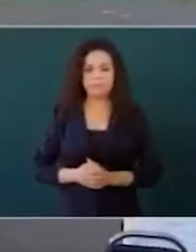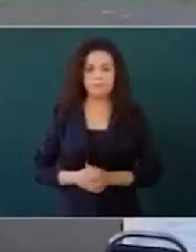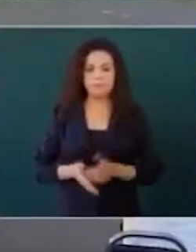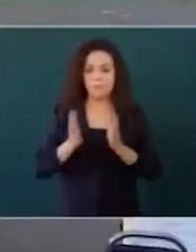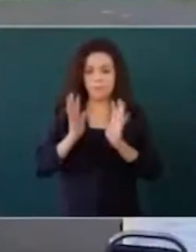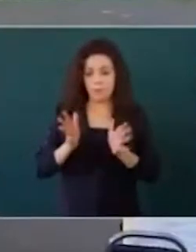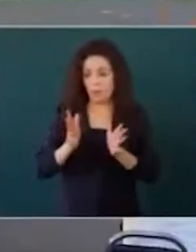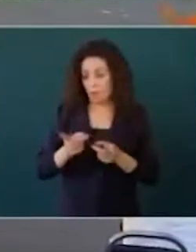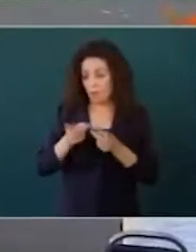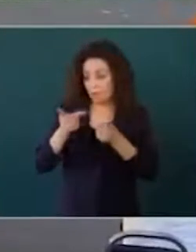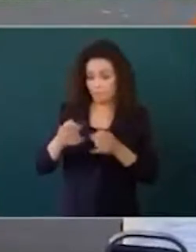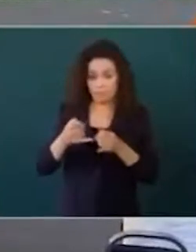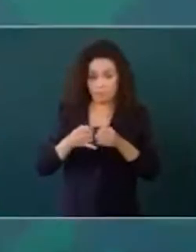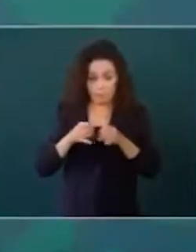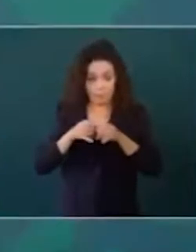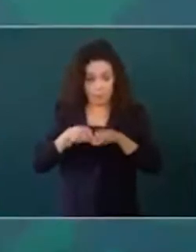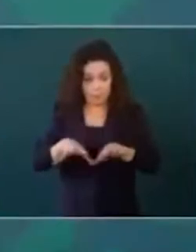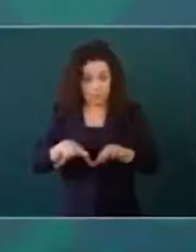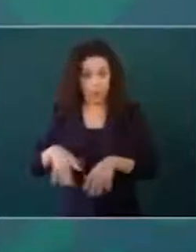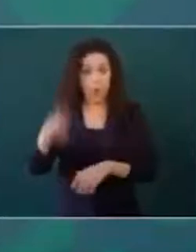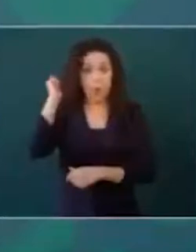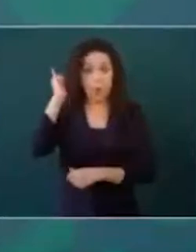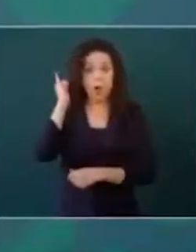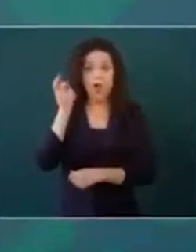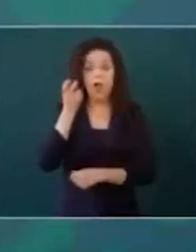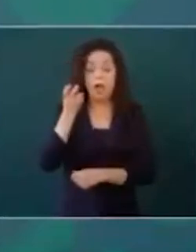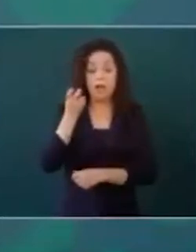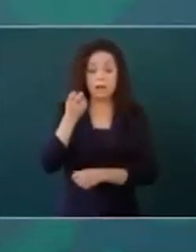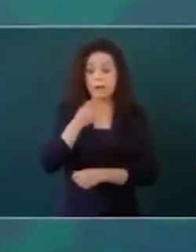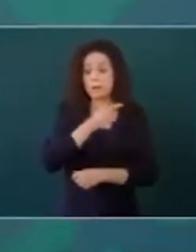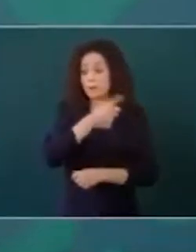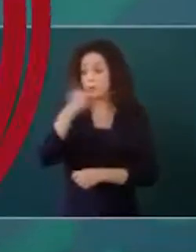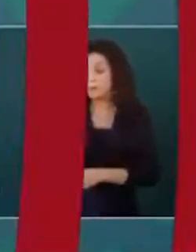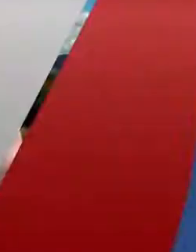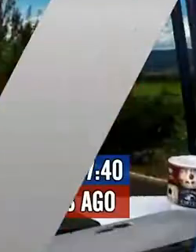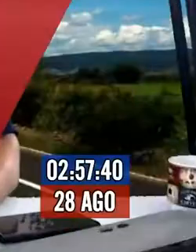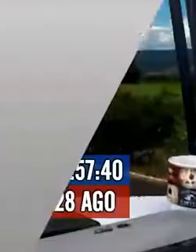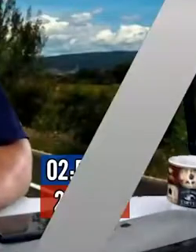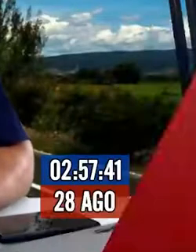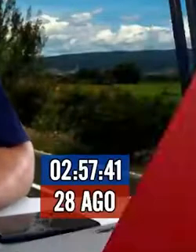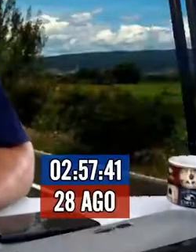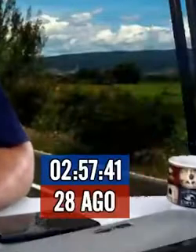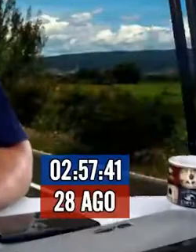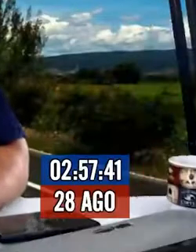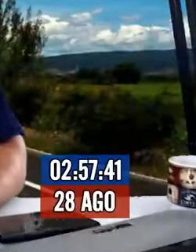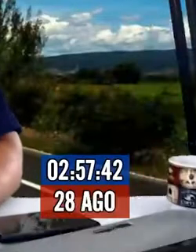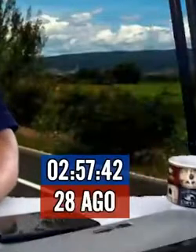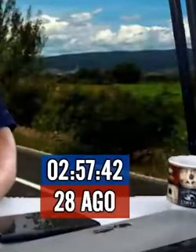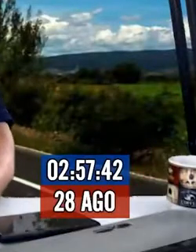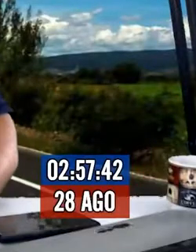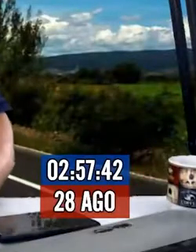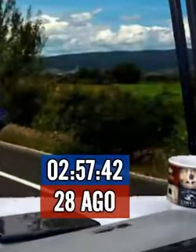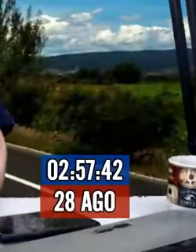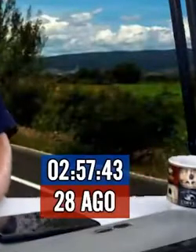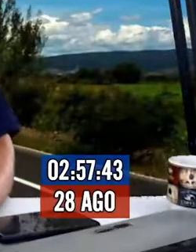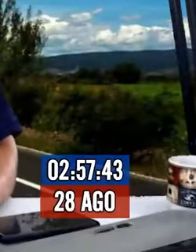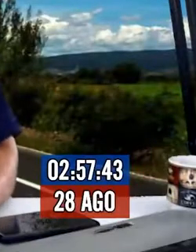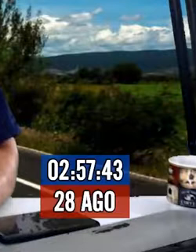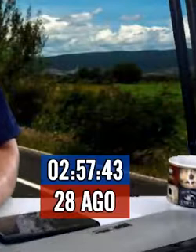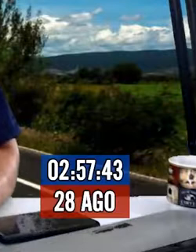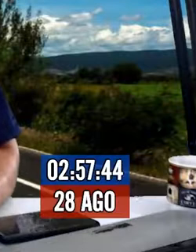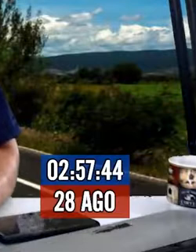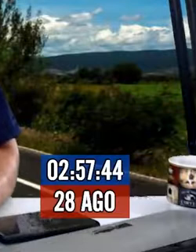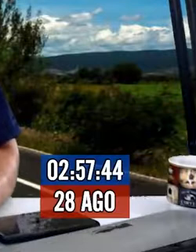Ojalá y aclaren los implicados. Bien, esta